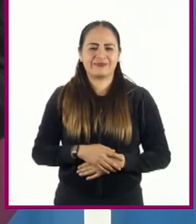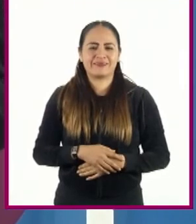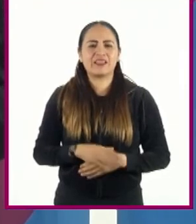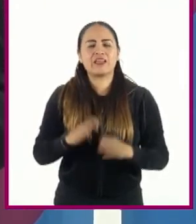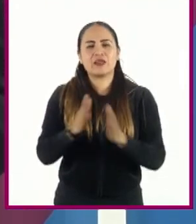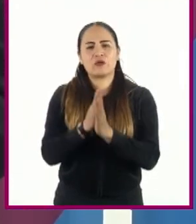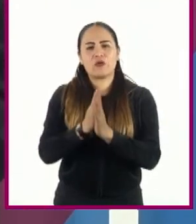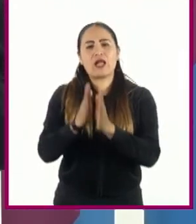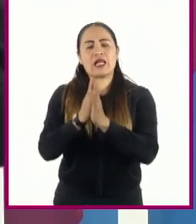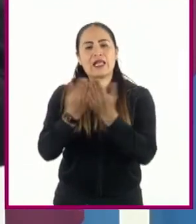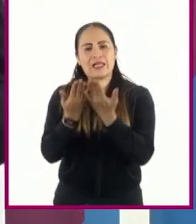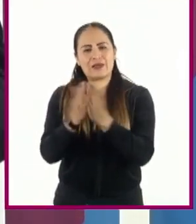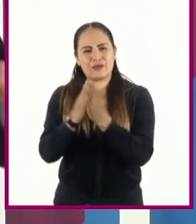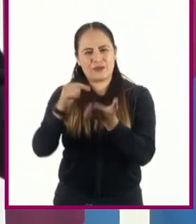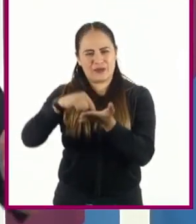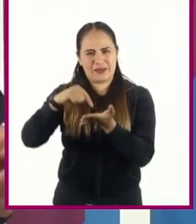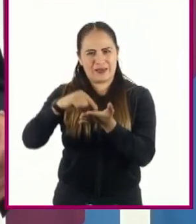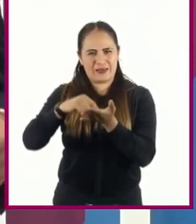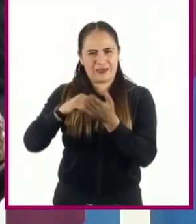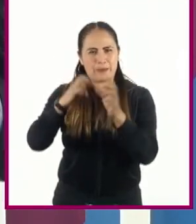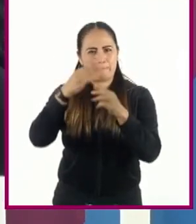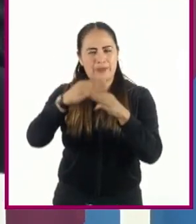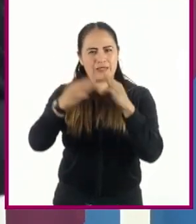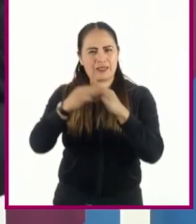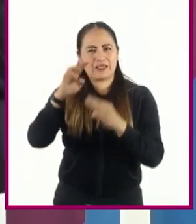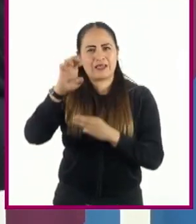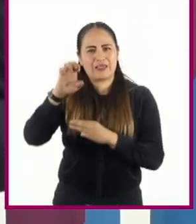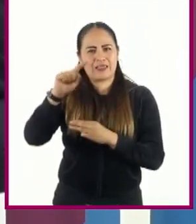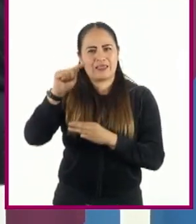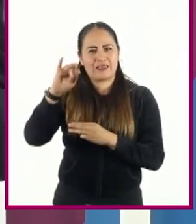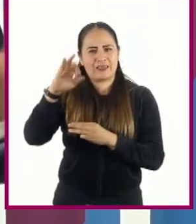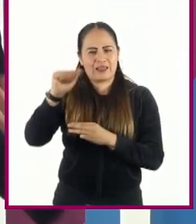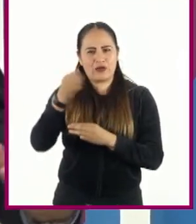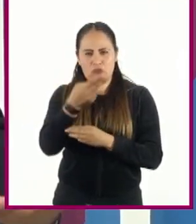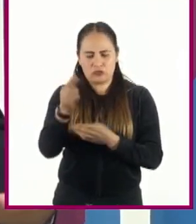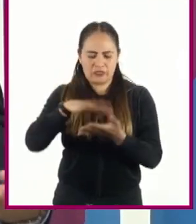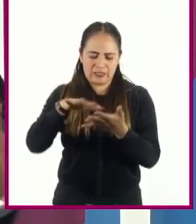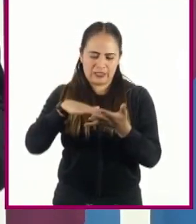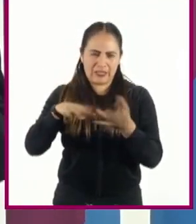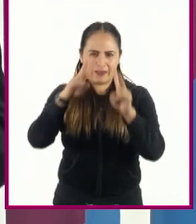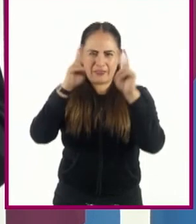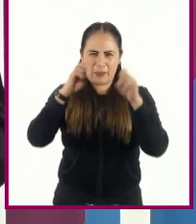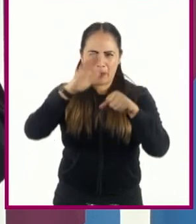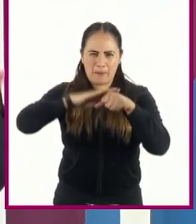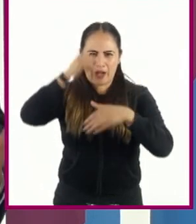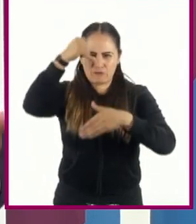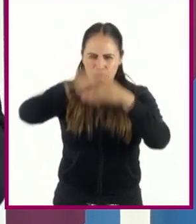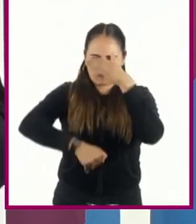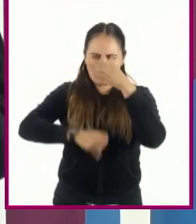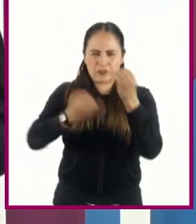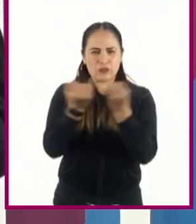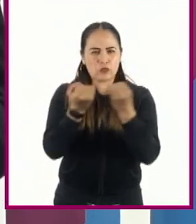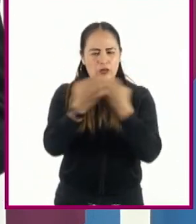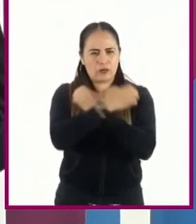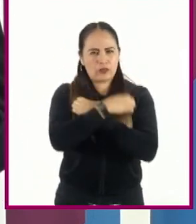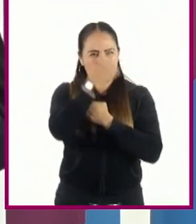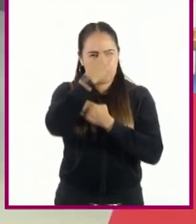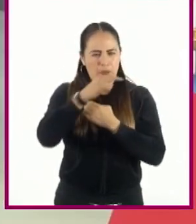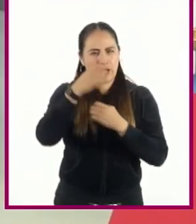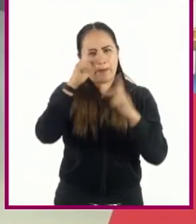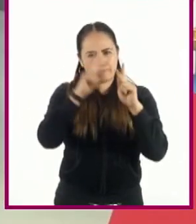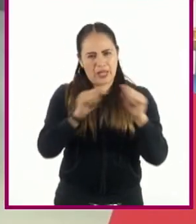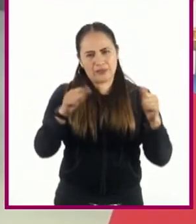libro de texto de formación cívica y ética para saber más acerca de la cultura de paz y la educación para la paz en su vida